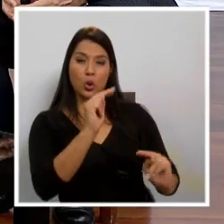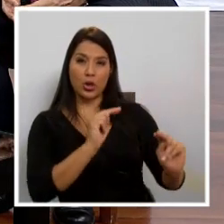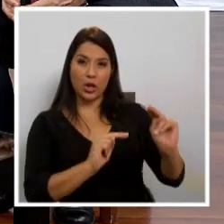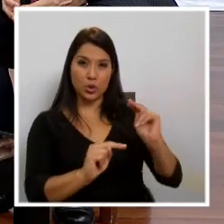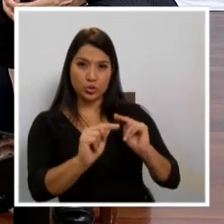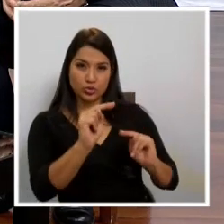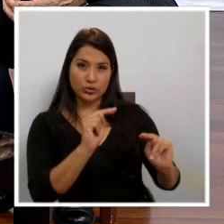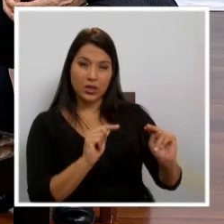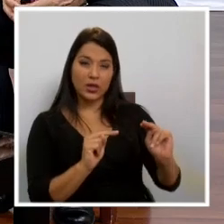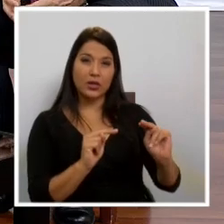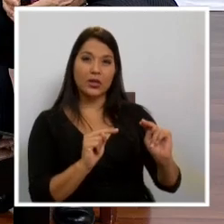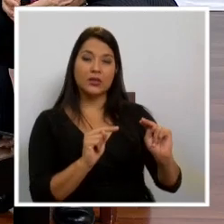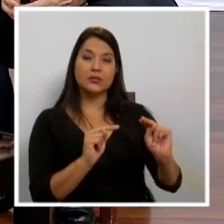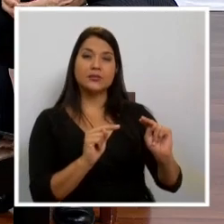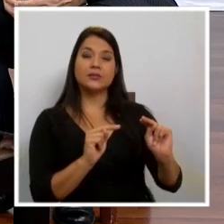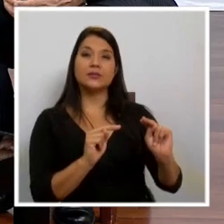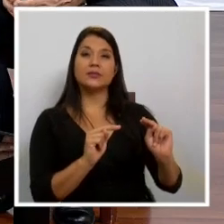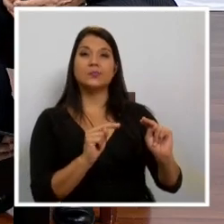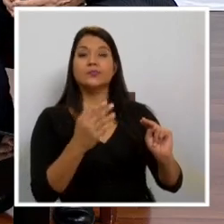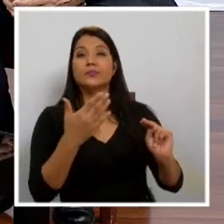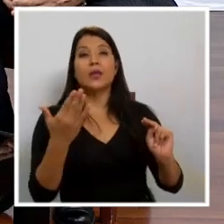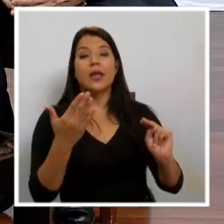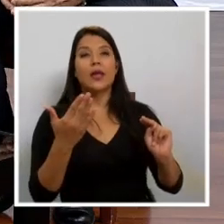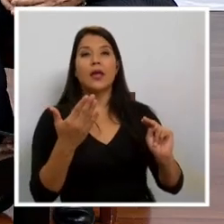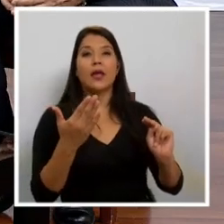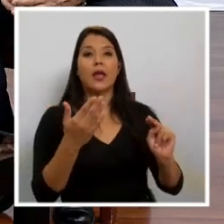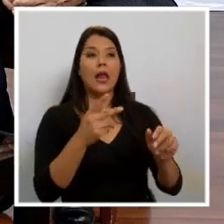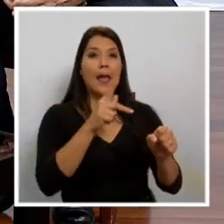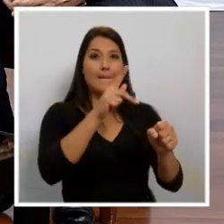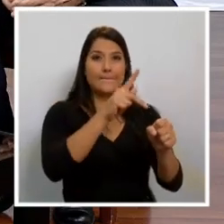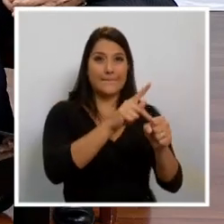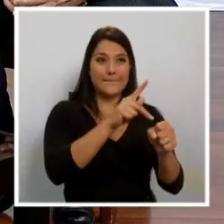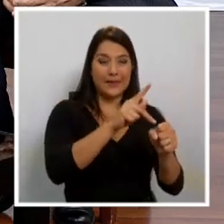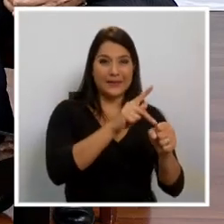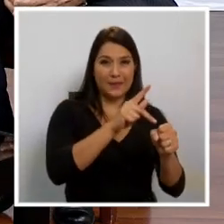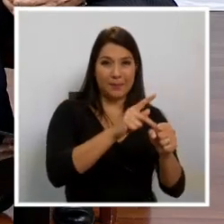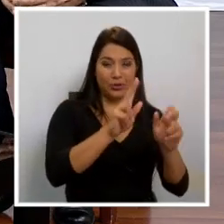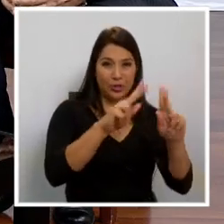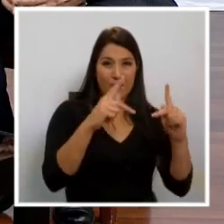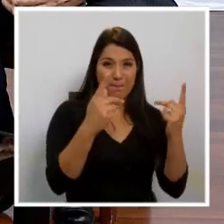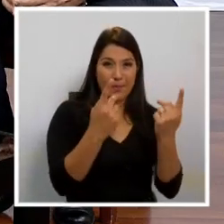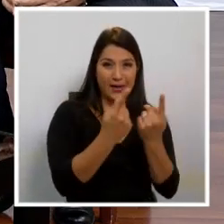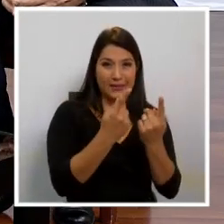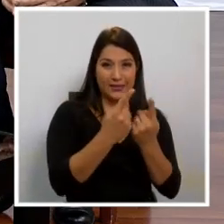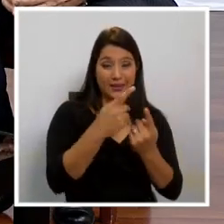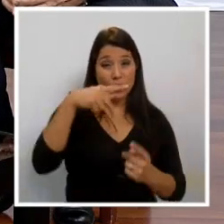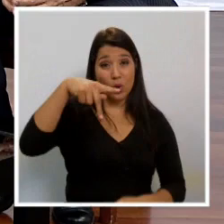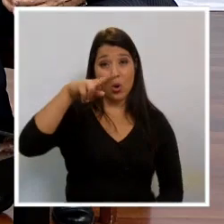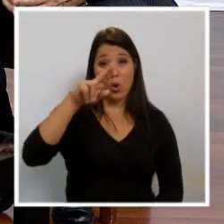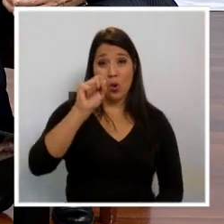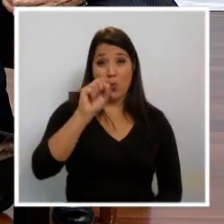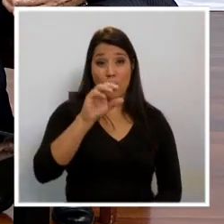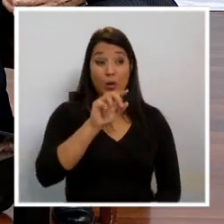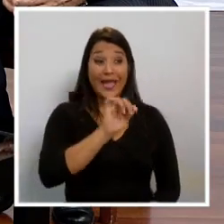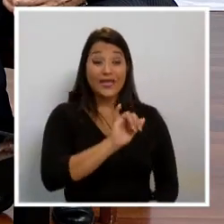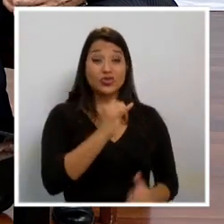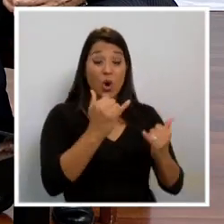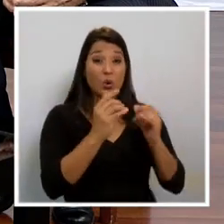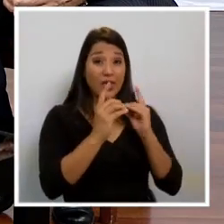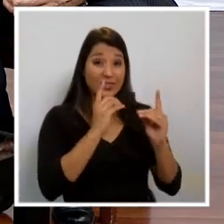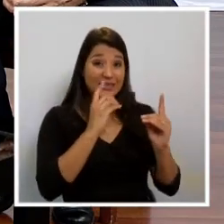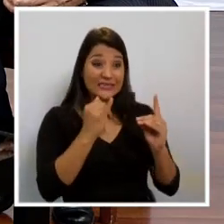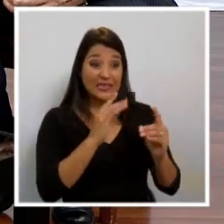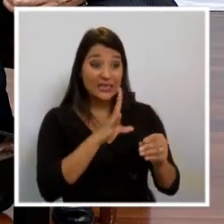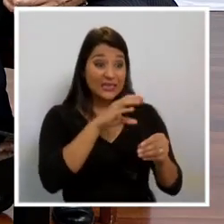si es más bien en la negociación lo que está pesando es la presencia de la Unidad Social Cristiana. Es eso lo que se está dialogando en este momento. Yo creo que hay